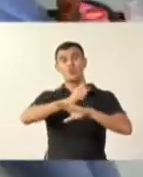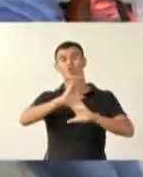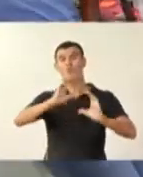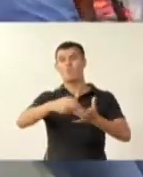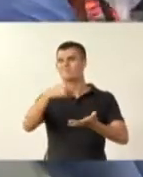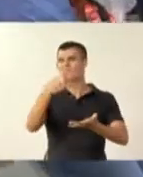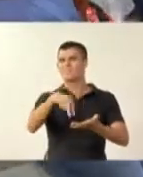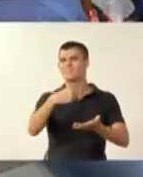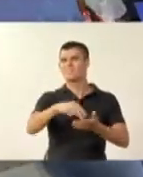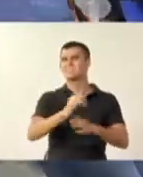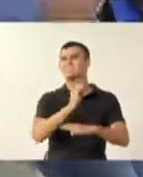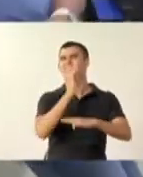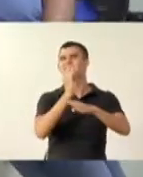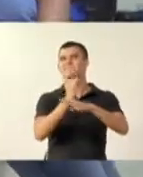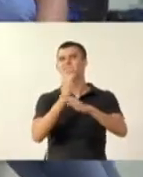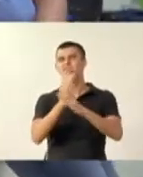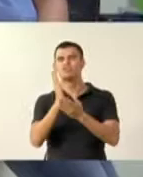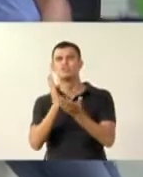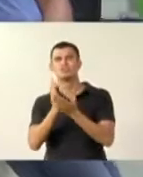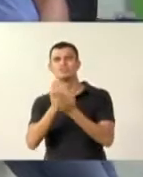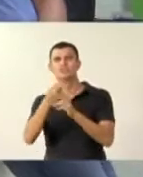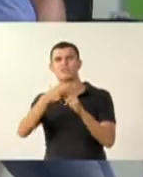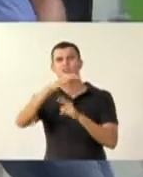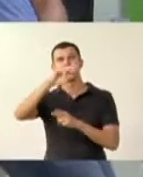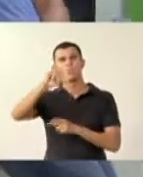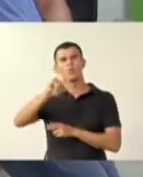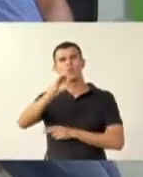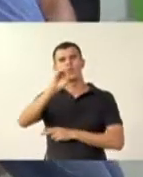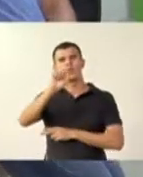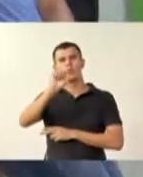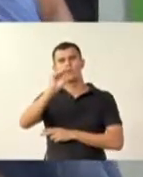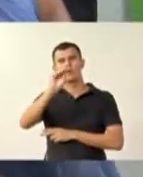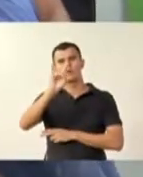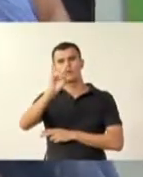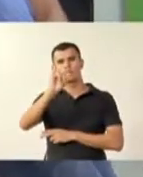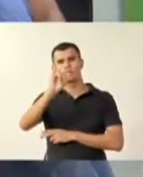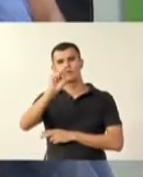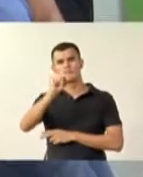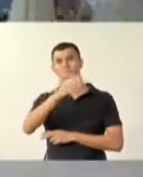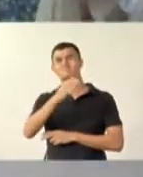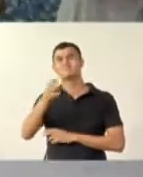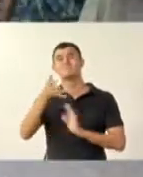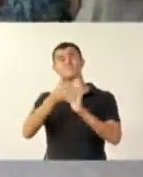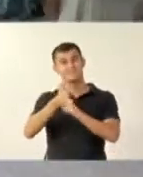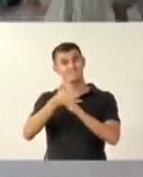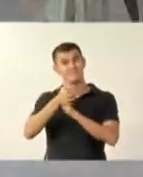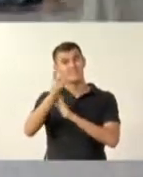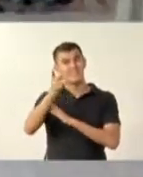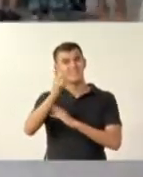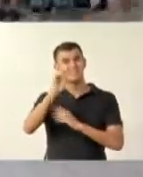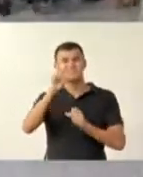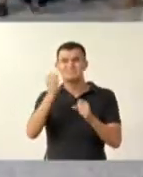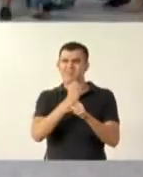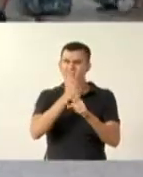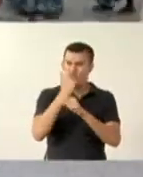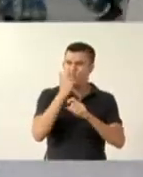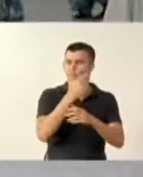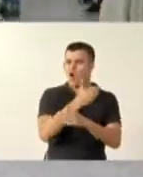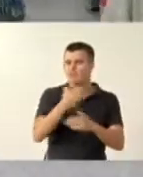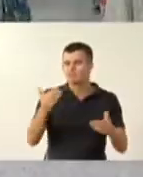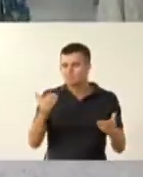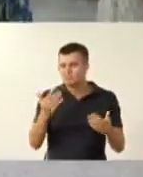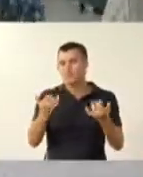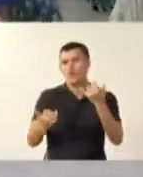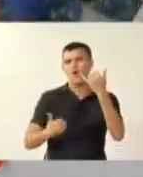de danzas de la institución educativa Joaquín de Caicedo y Cuero habla del trabajo que realiza con los jóvenes que tiene a cargo y